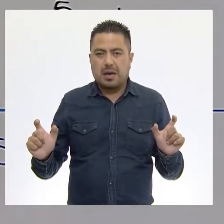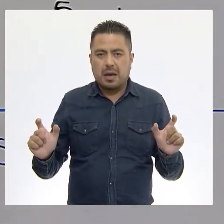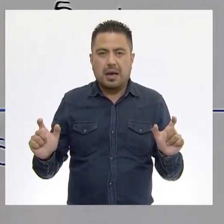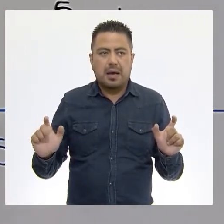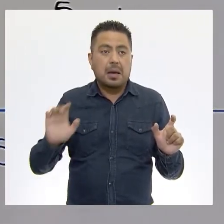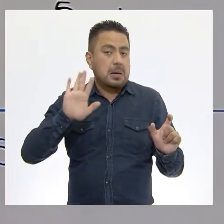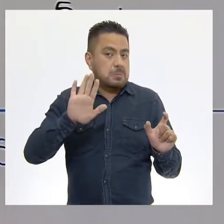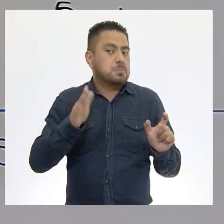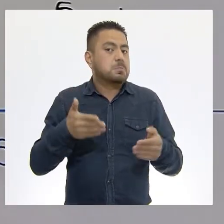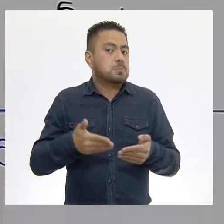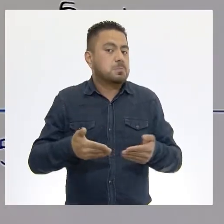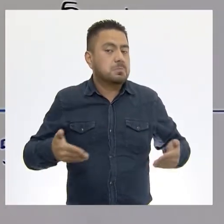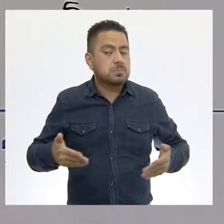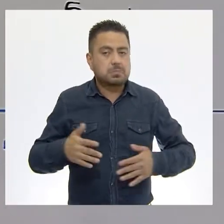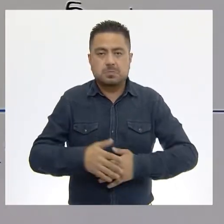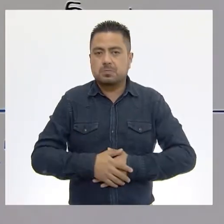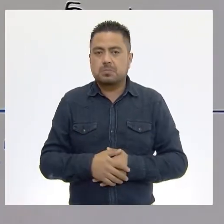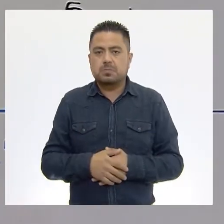Entonces,